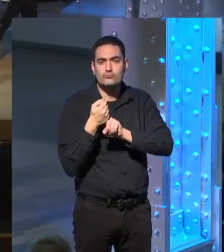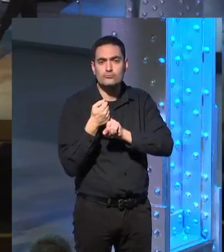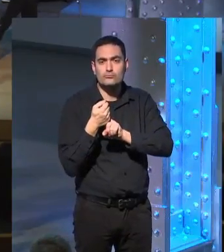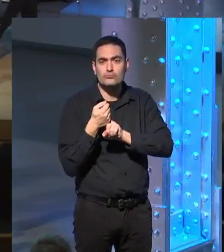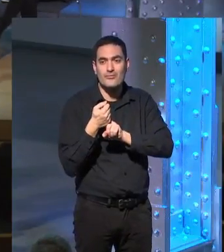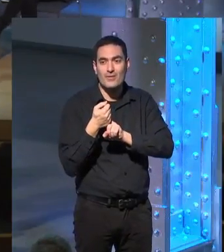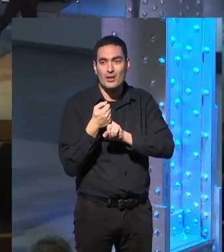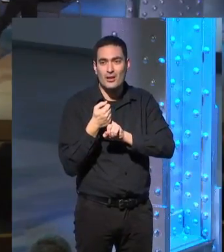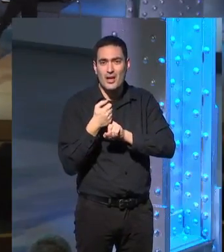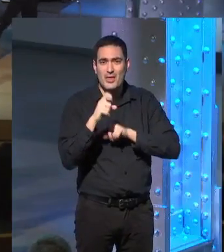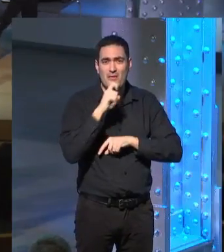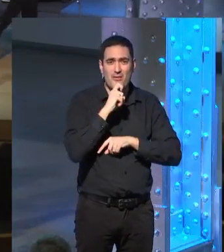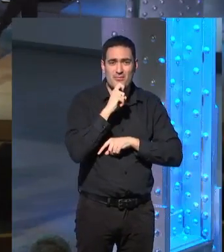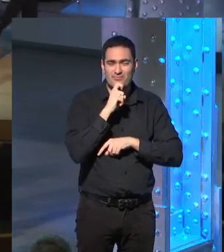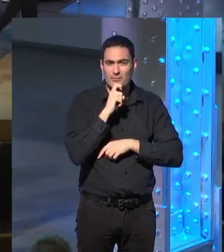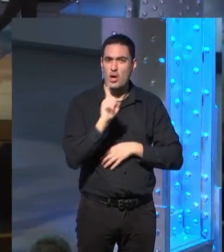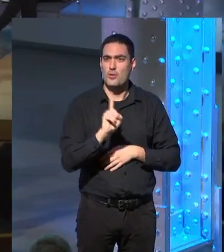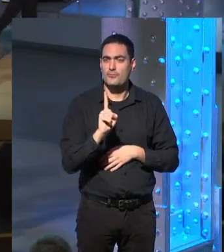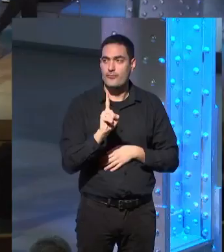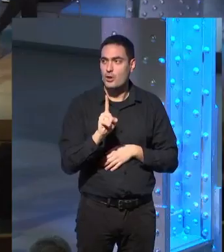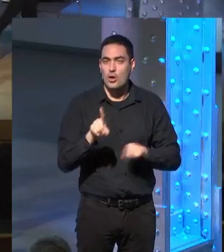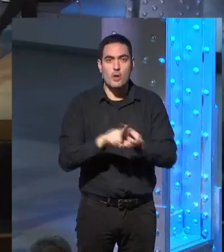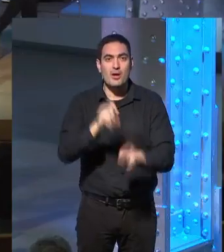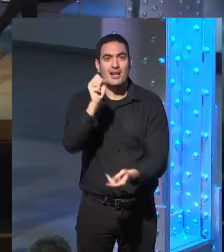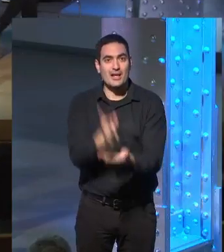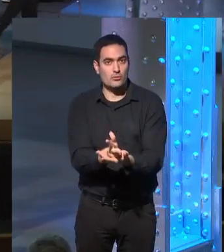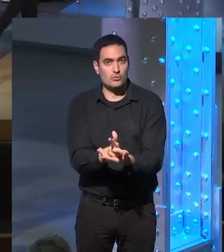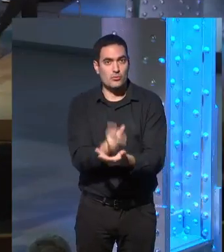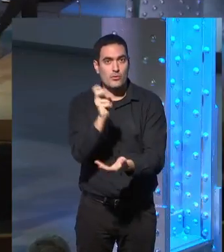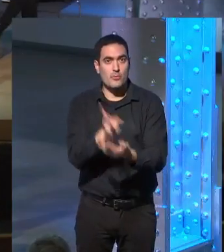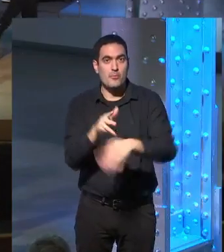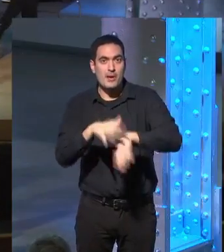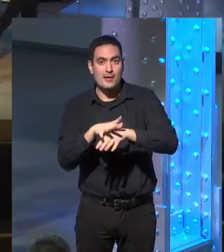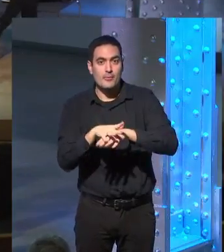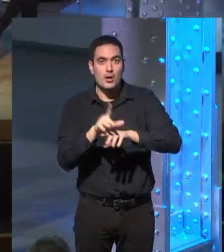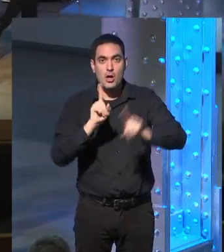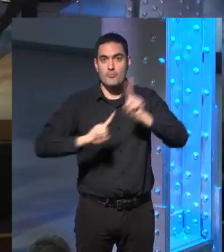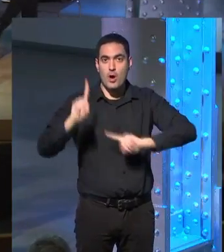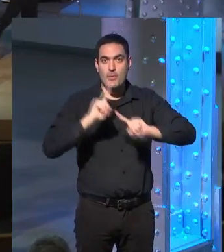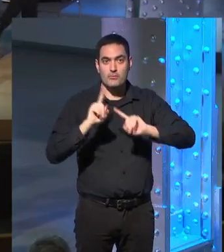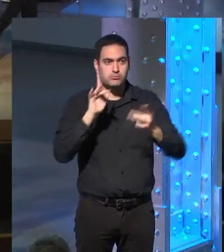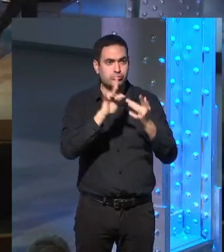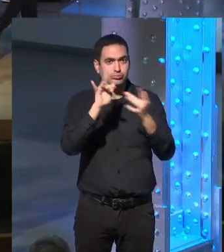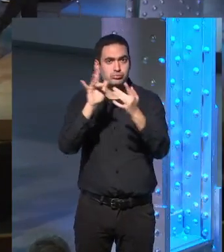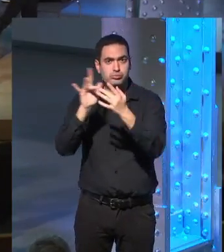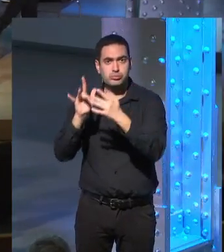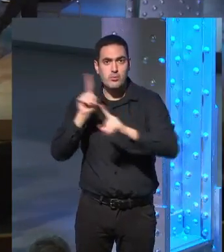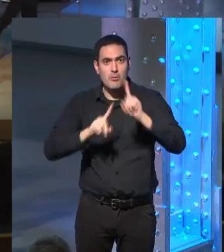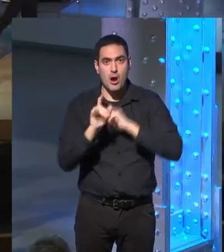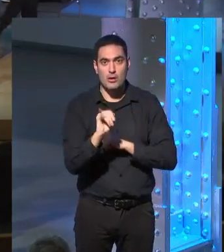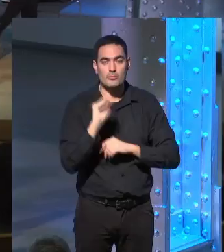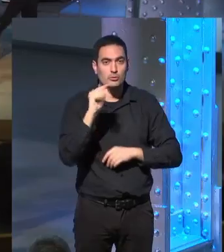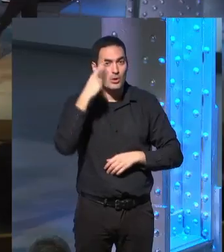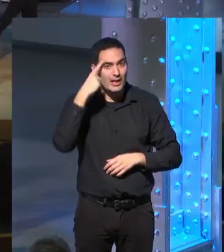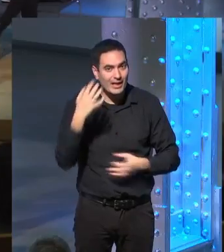no diría con dificultades, sino quizá con retos a la hora de entender esos problemas de relación que pueden tener. ¿Tú crees que